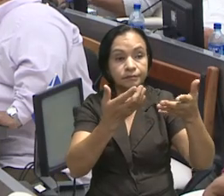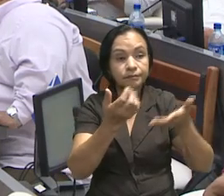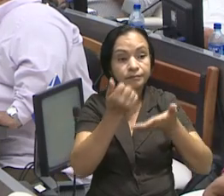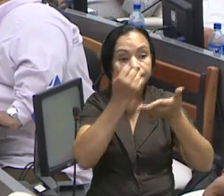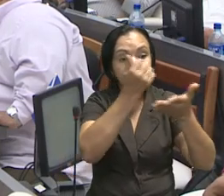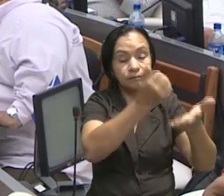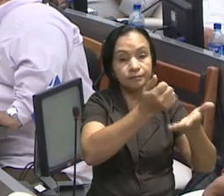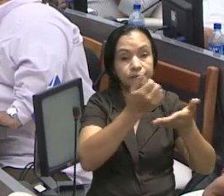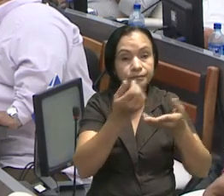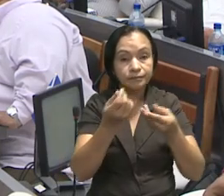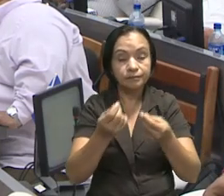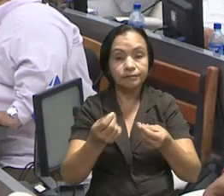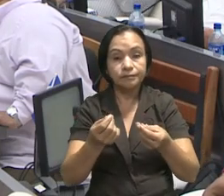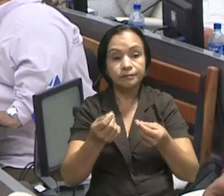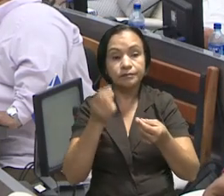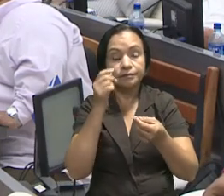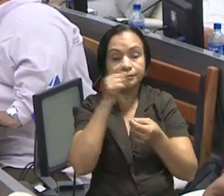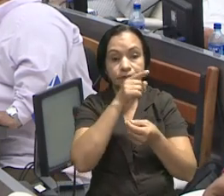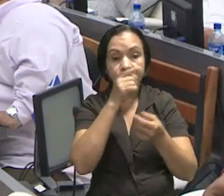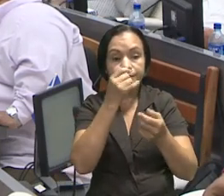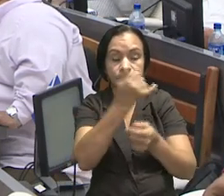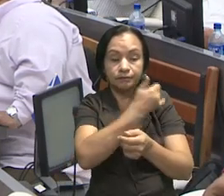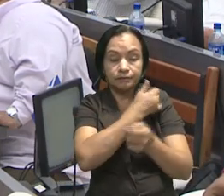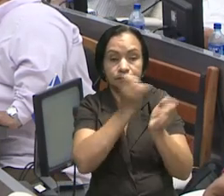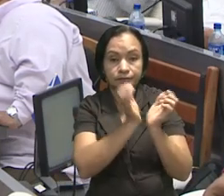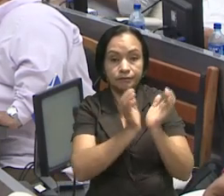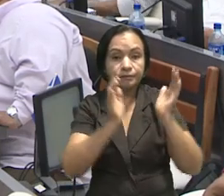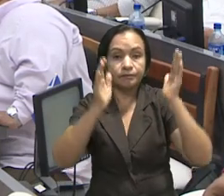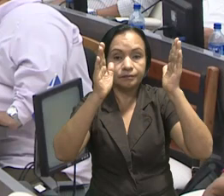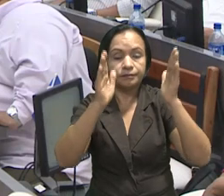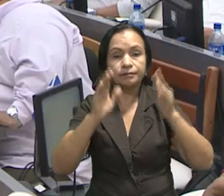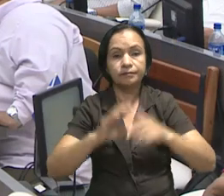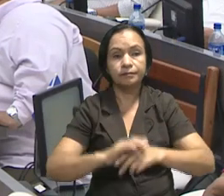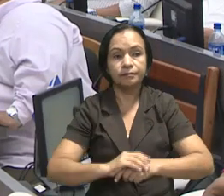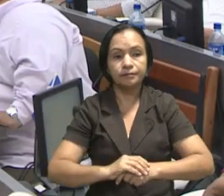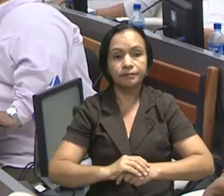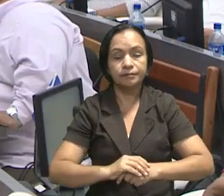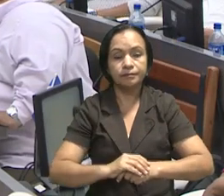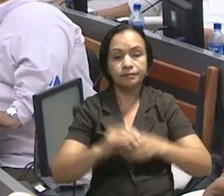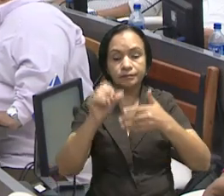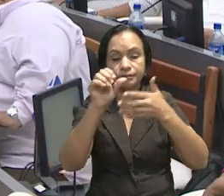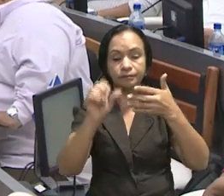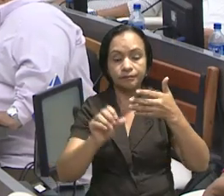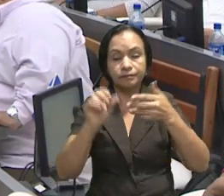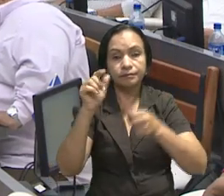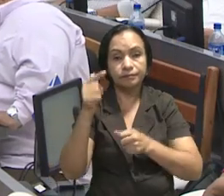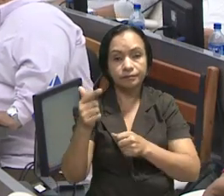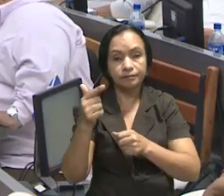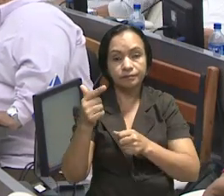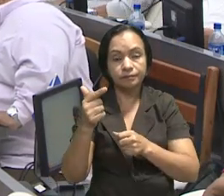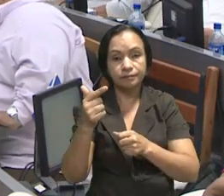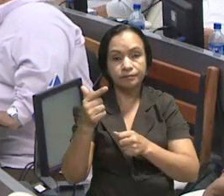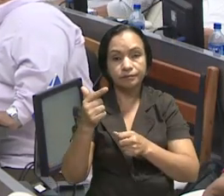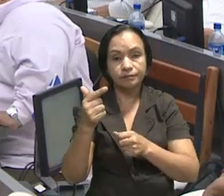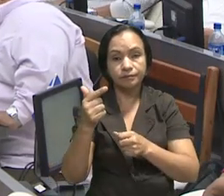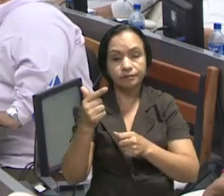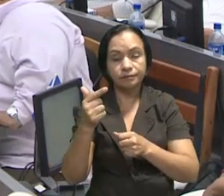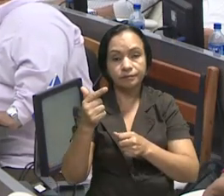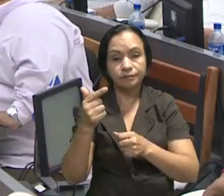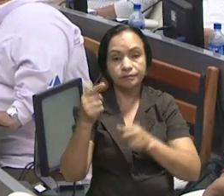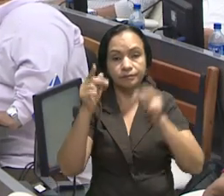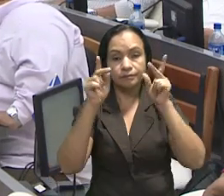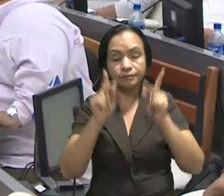lo hace el INS hoy por hoy. En el artículo 7, si